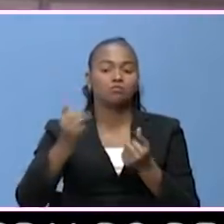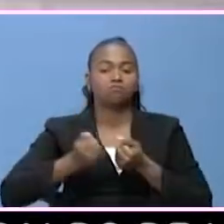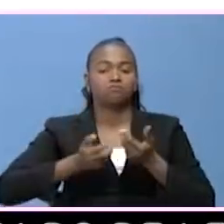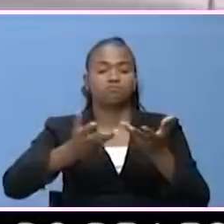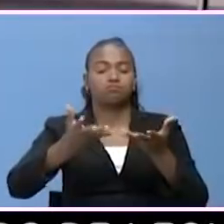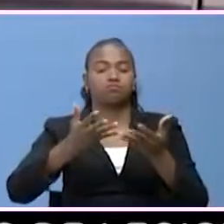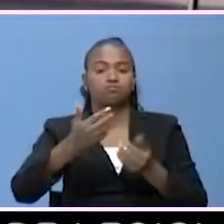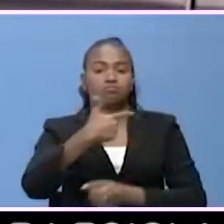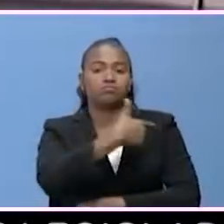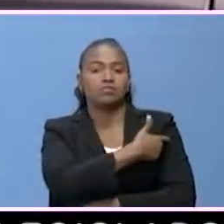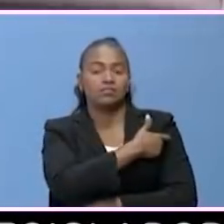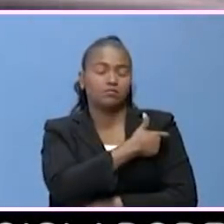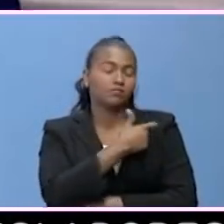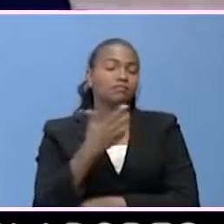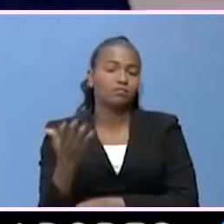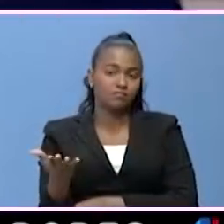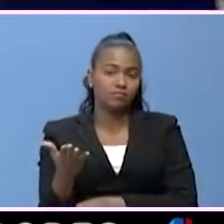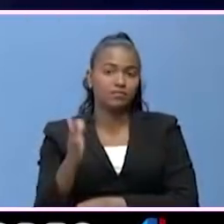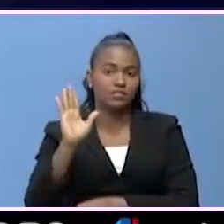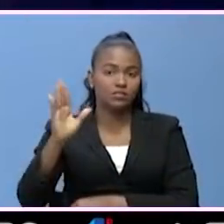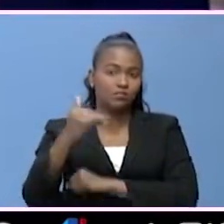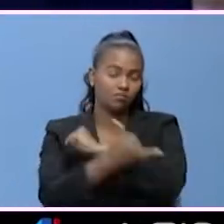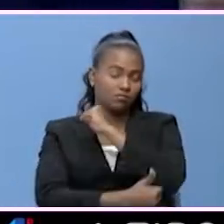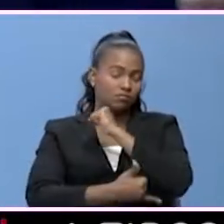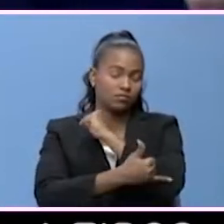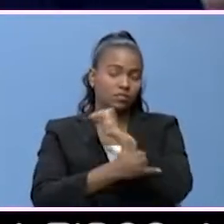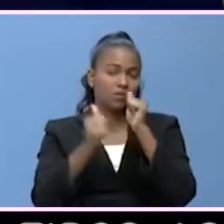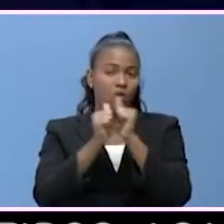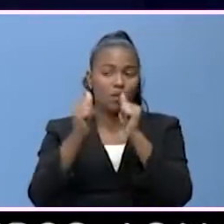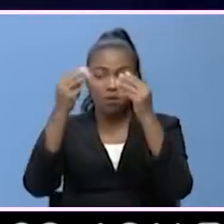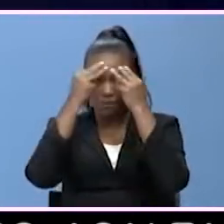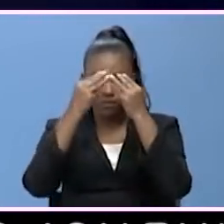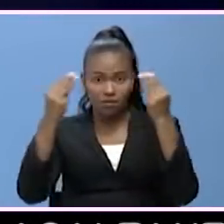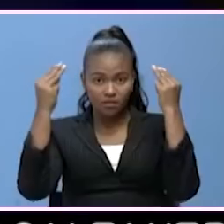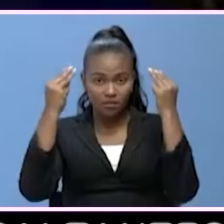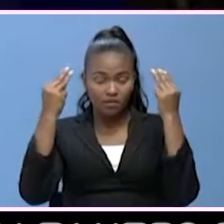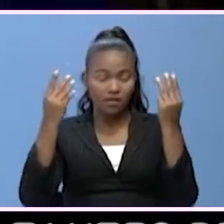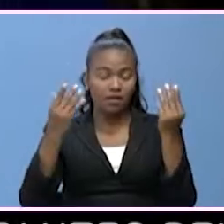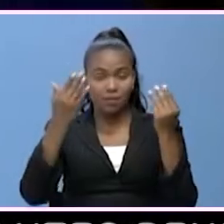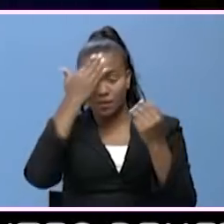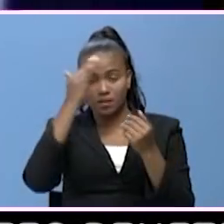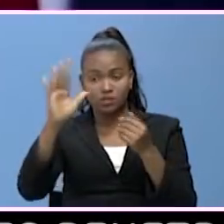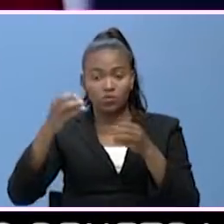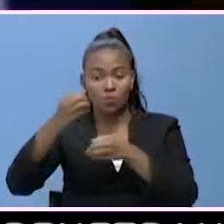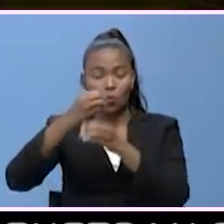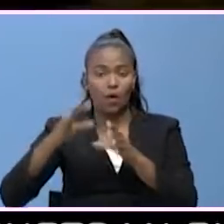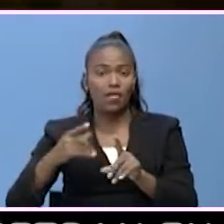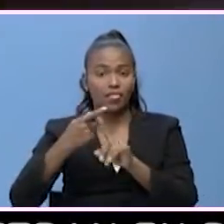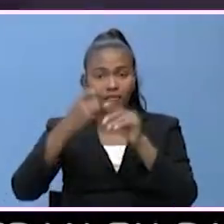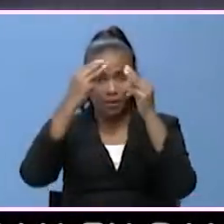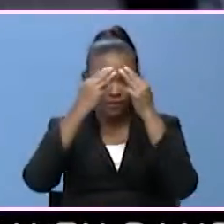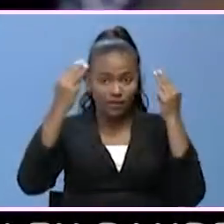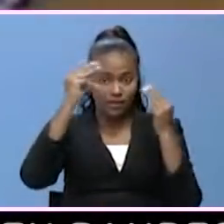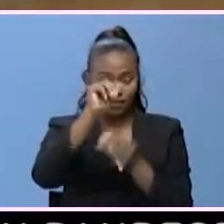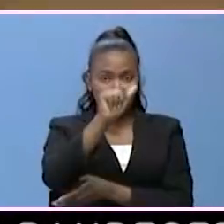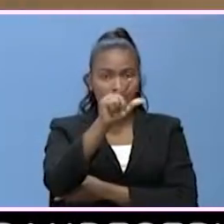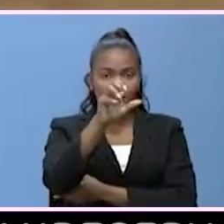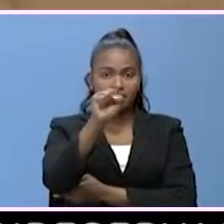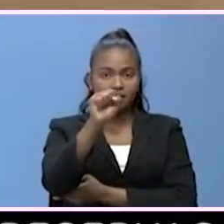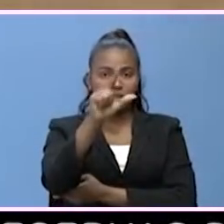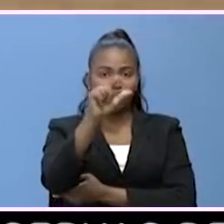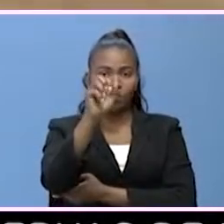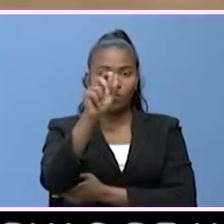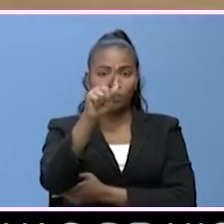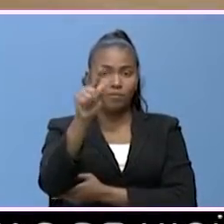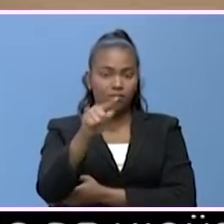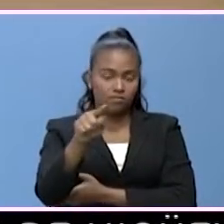de vacunas contra el COVID-19 de su país con México, pese a que su homólogo mexicano, Andrés Manuel